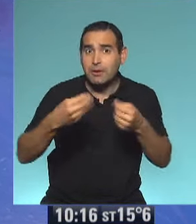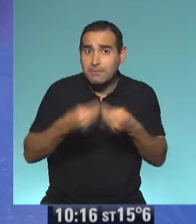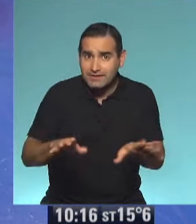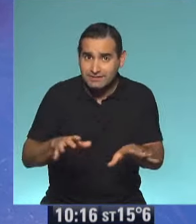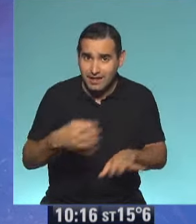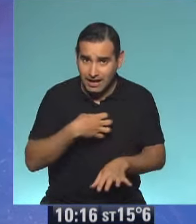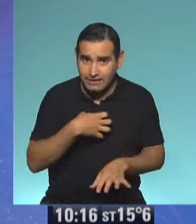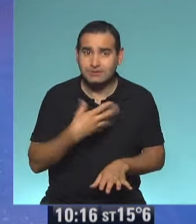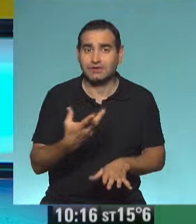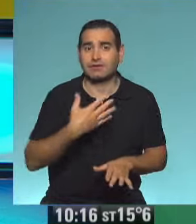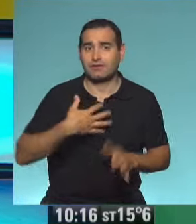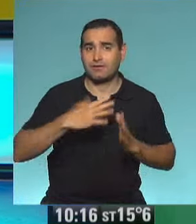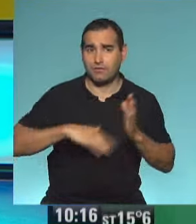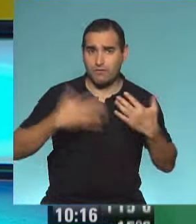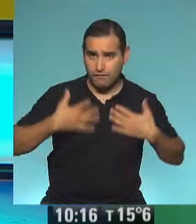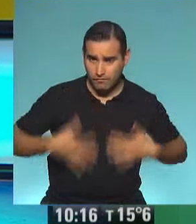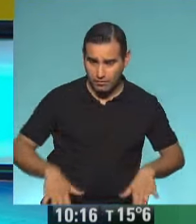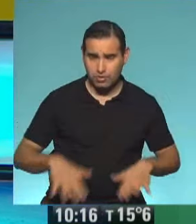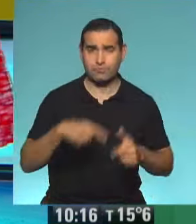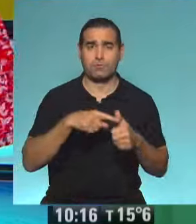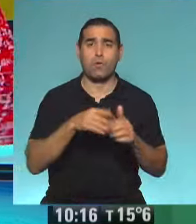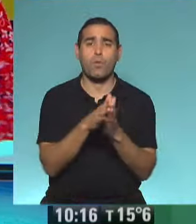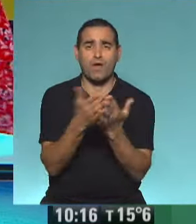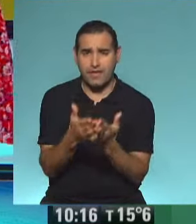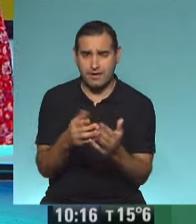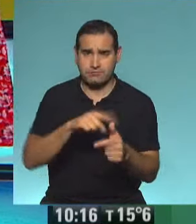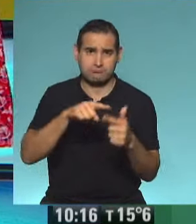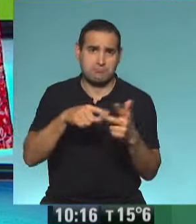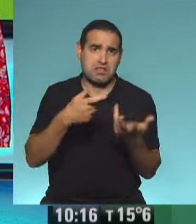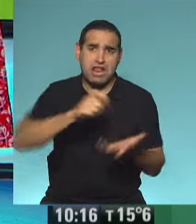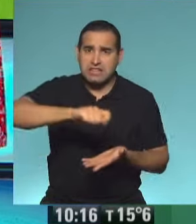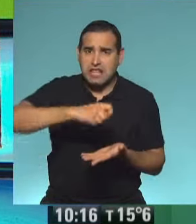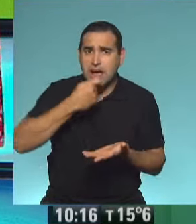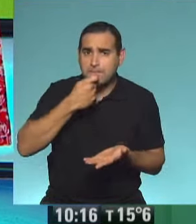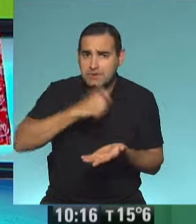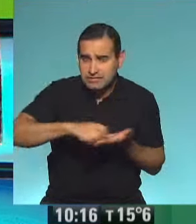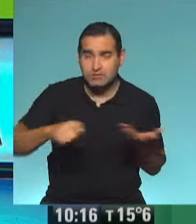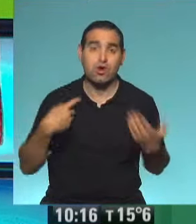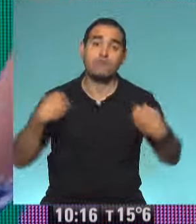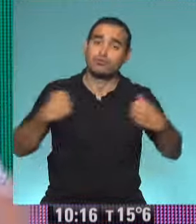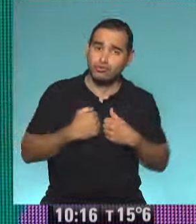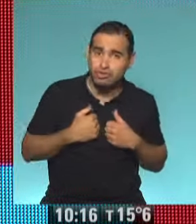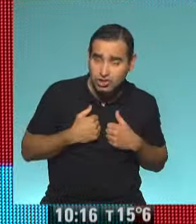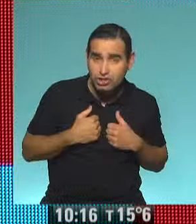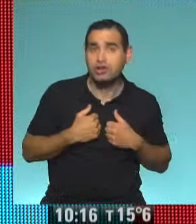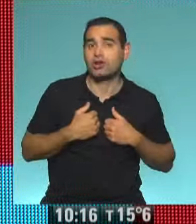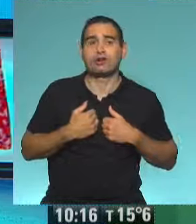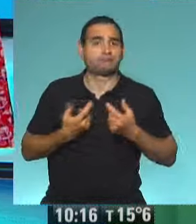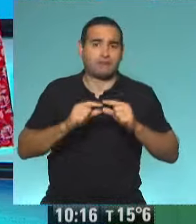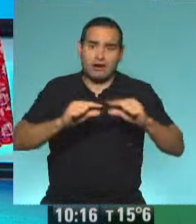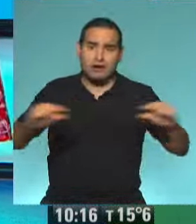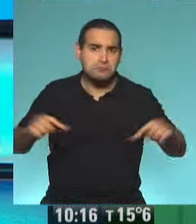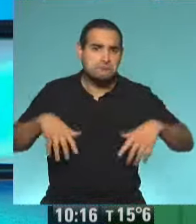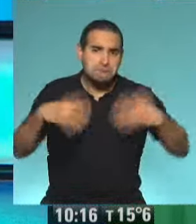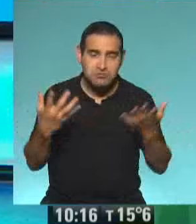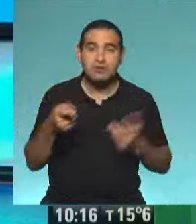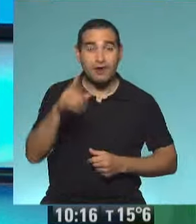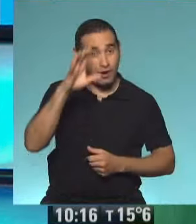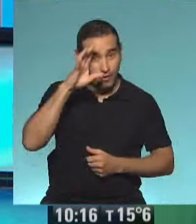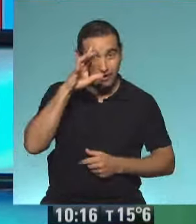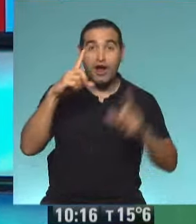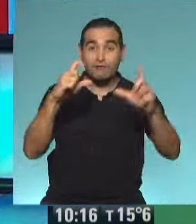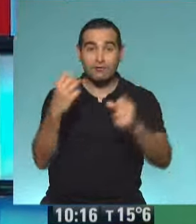¿No? El guardapolvo, un cuaderno, no sé, un lápiz que les guste. La mochila. La mochila, la regla. Y recuerden, nos mandan la